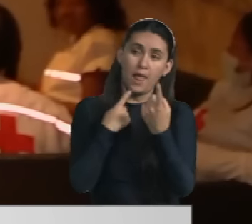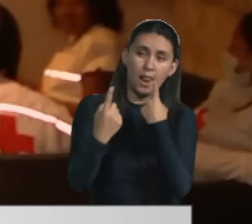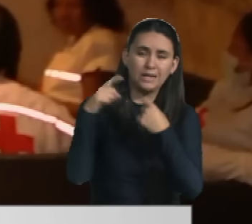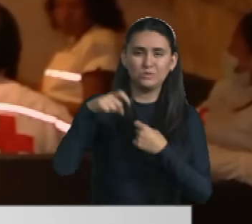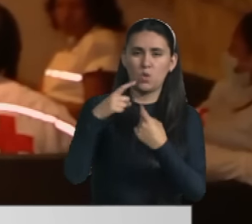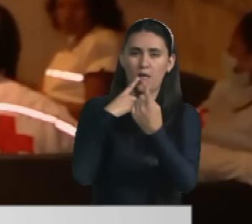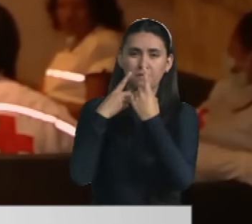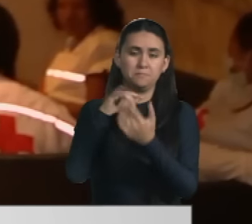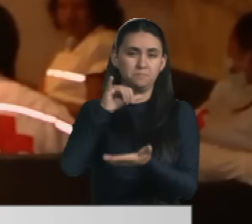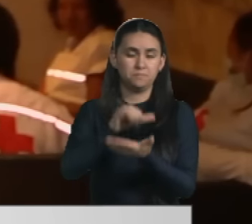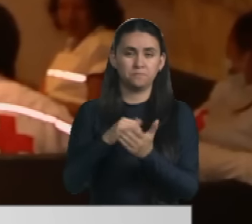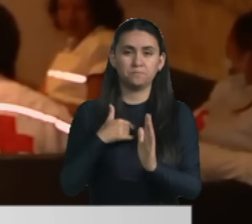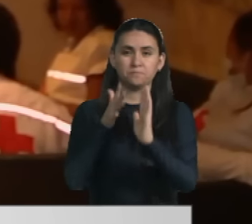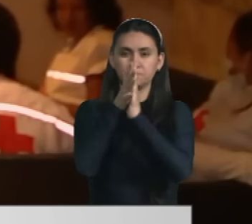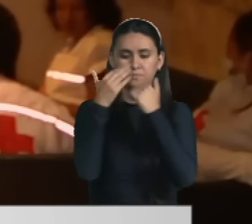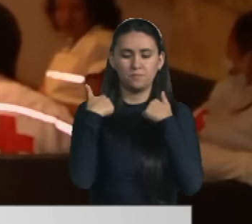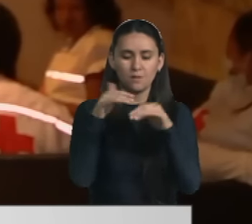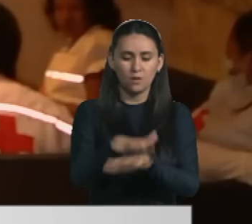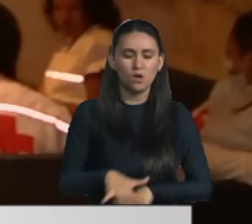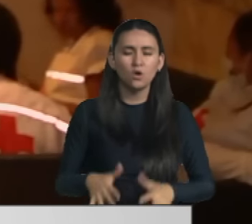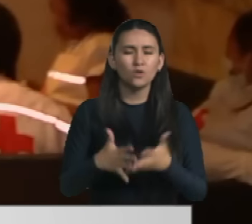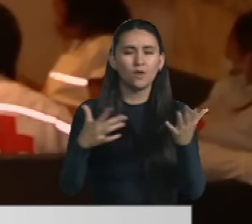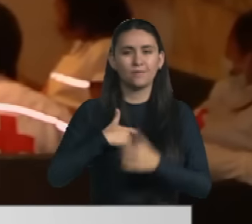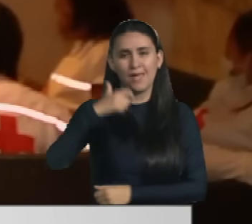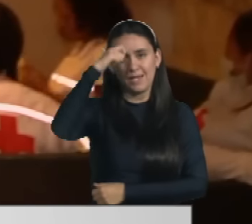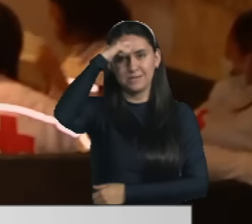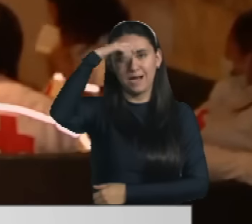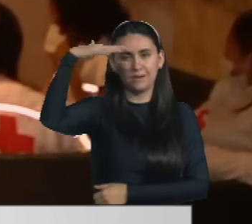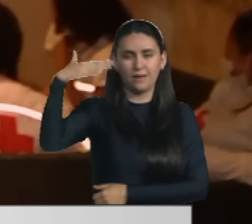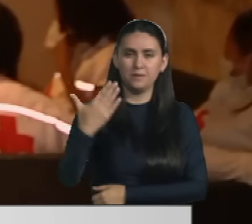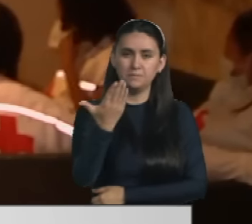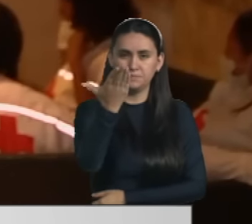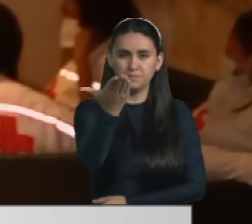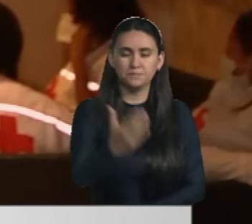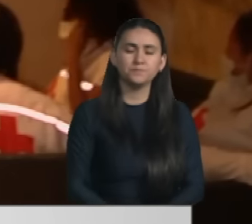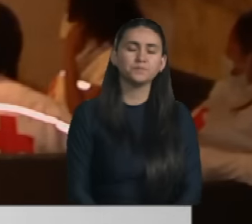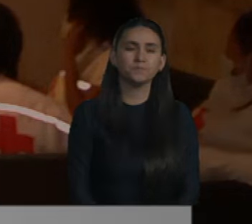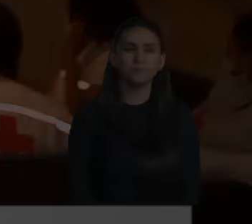Jaramillo. Con esta información me despido desde Cartagena. Tatiana Rodríguez para Noticentro 1 CMI. Feliz tarde.